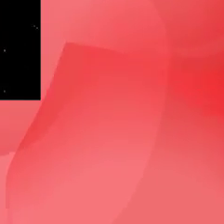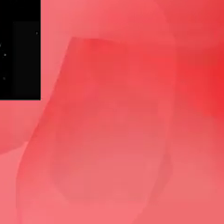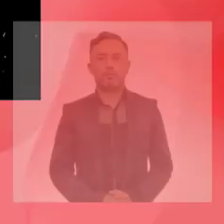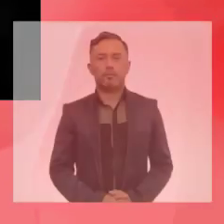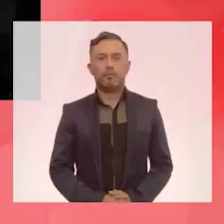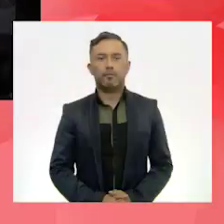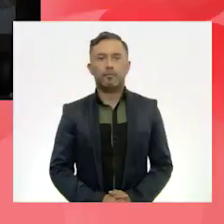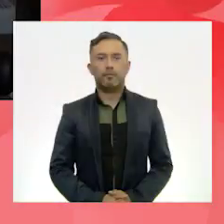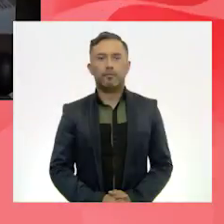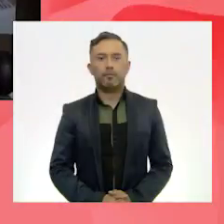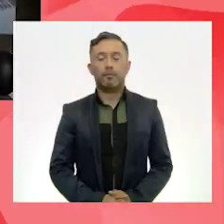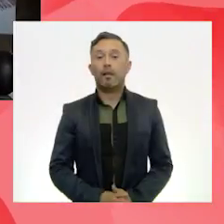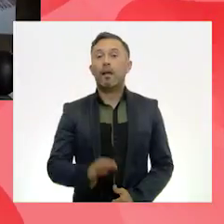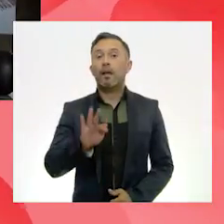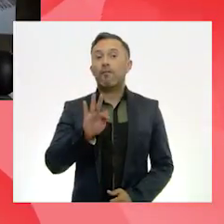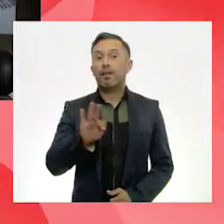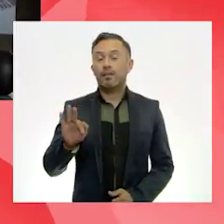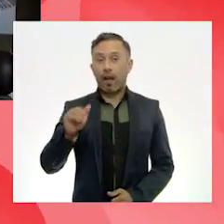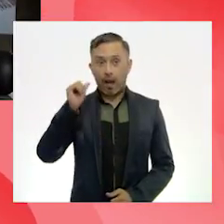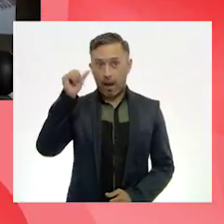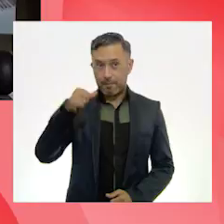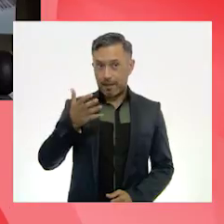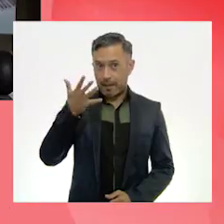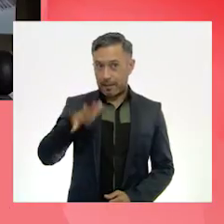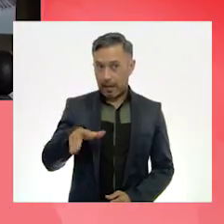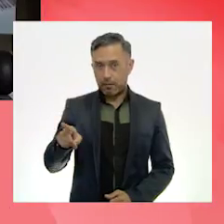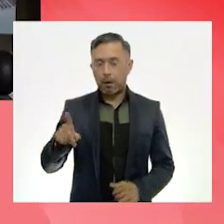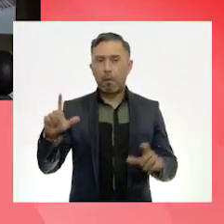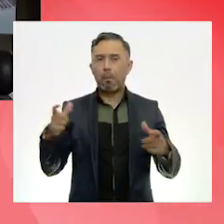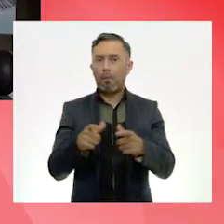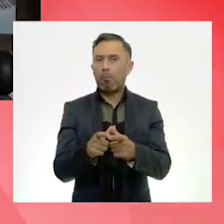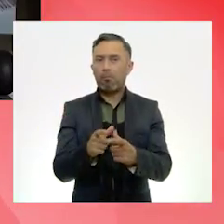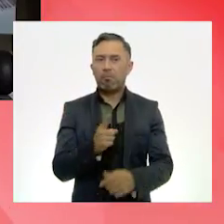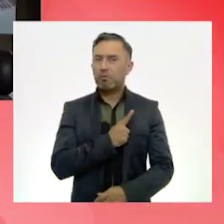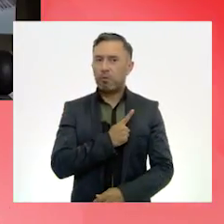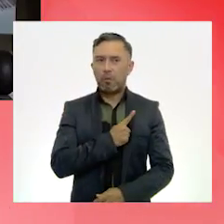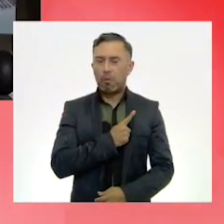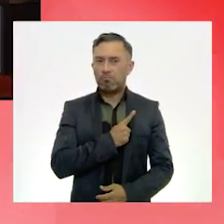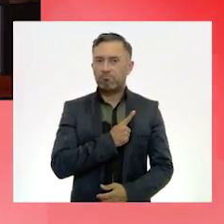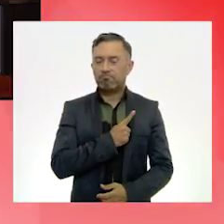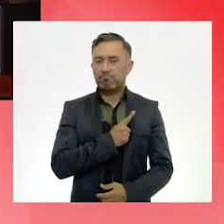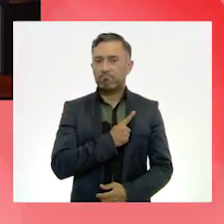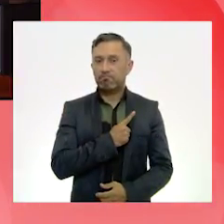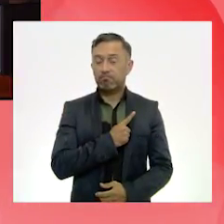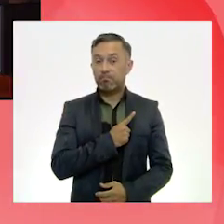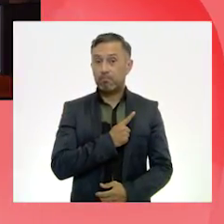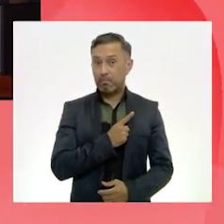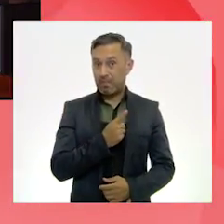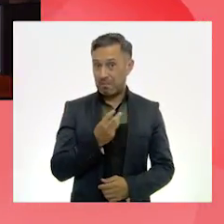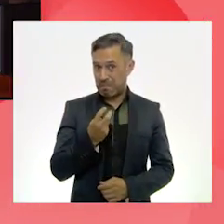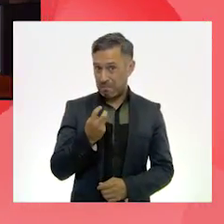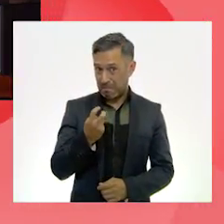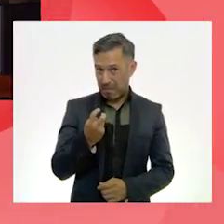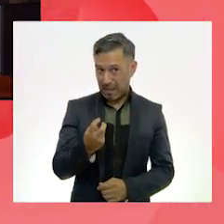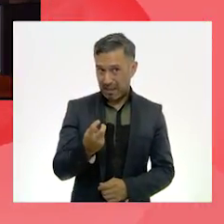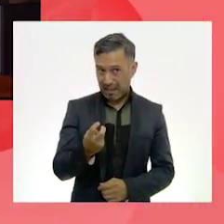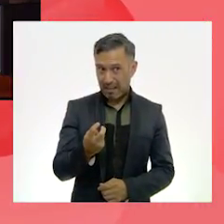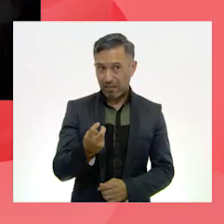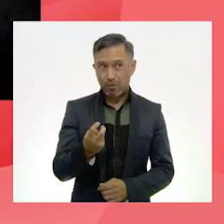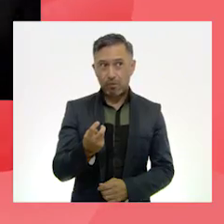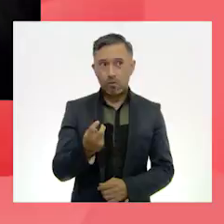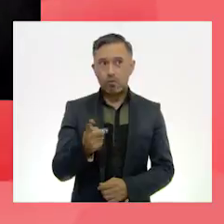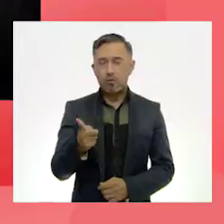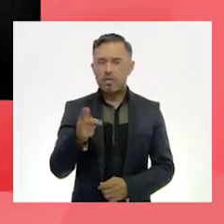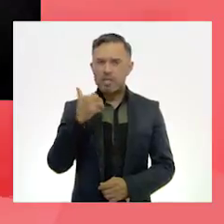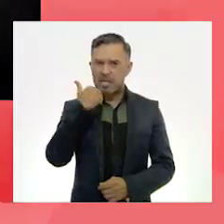Ocurriendo lo del 10 de abril ya estaba solo y por esa consecuencia quería la